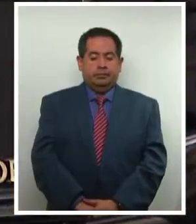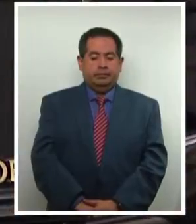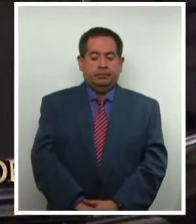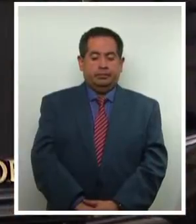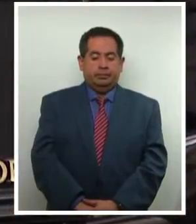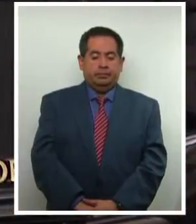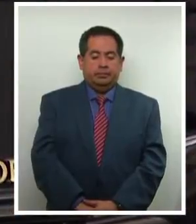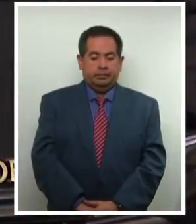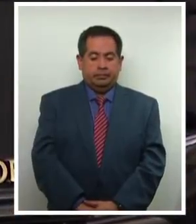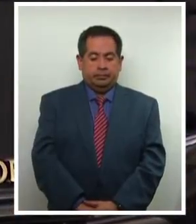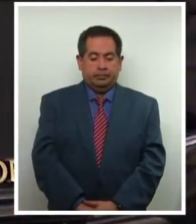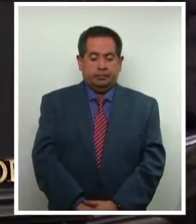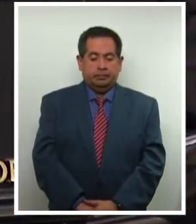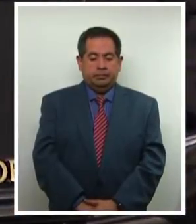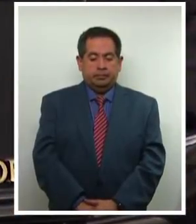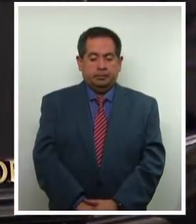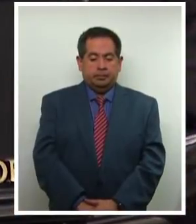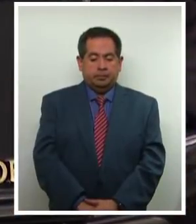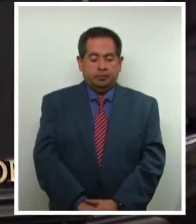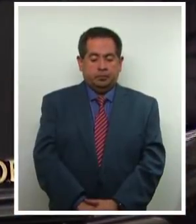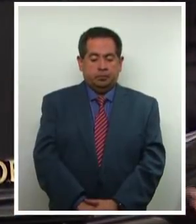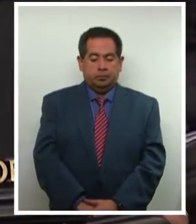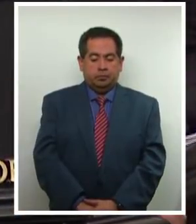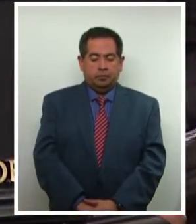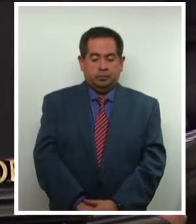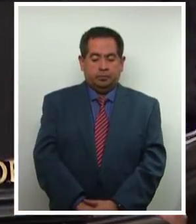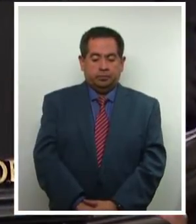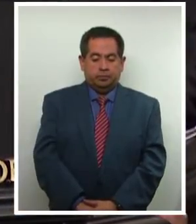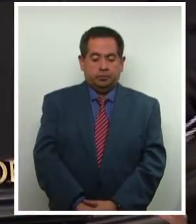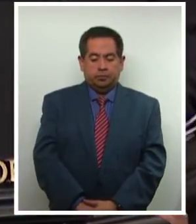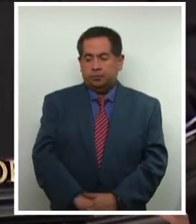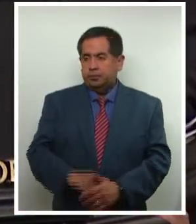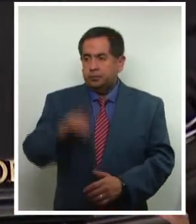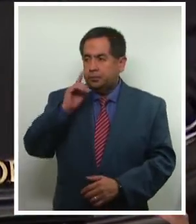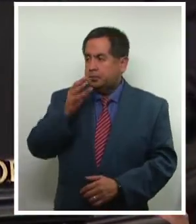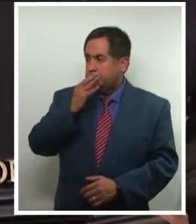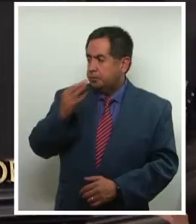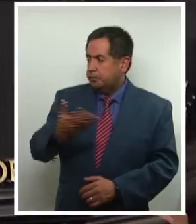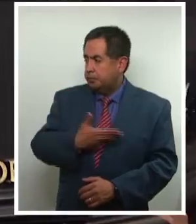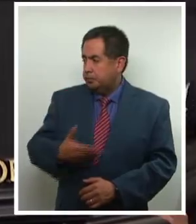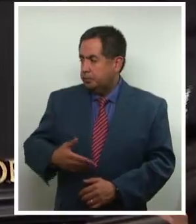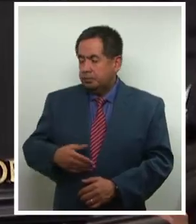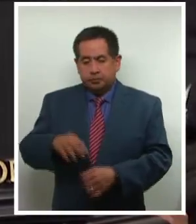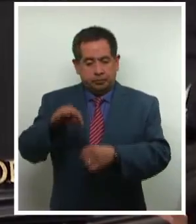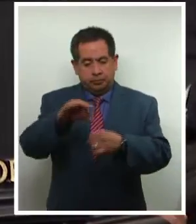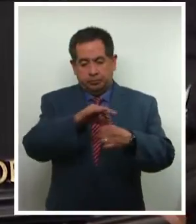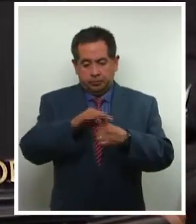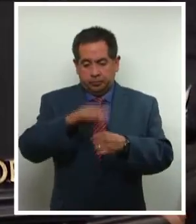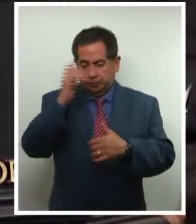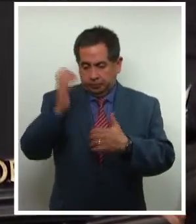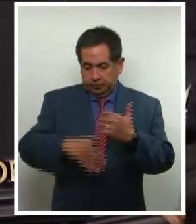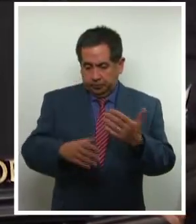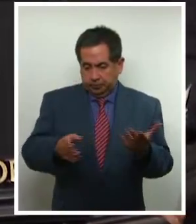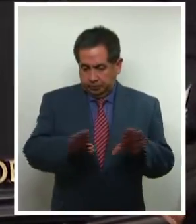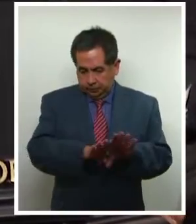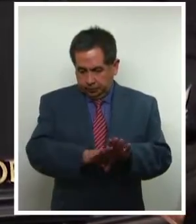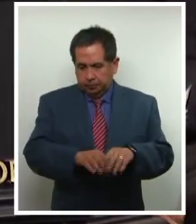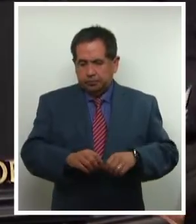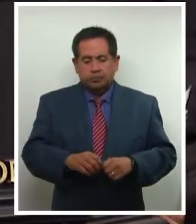más? Muy bien. Señora Presidenta, cerrada la votación,